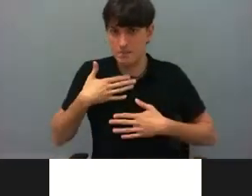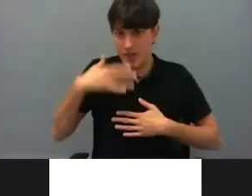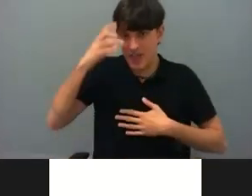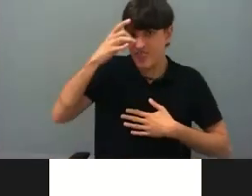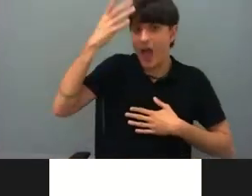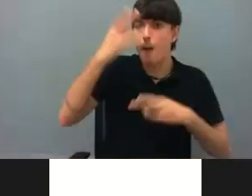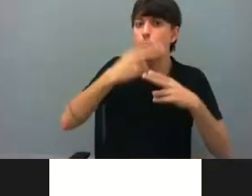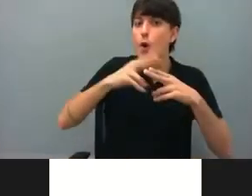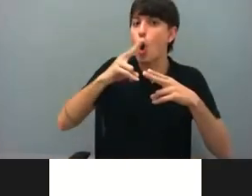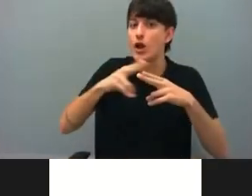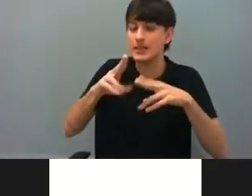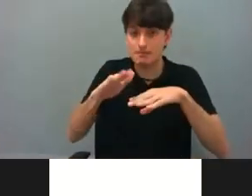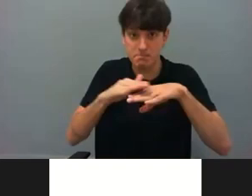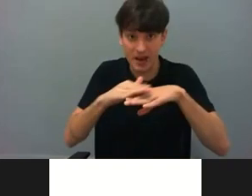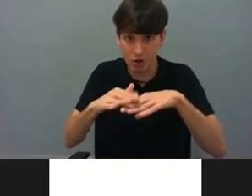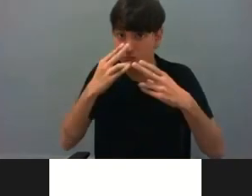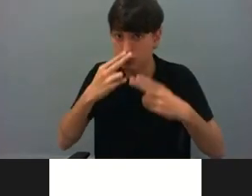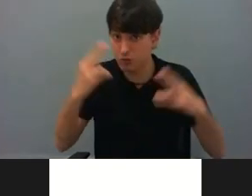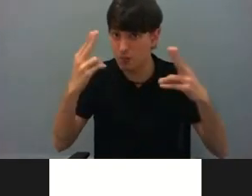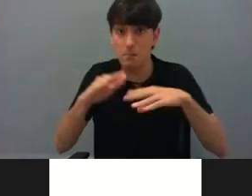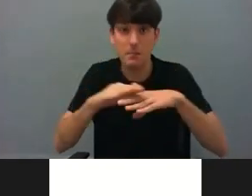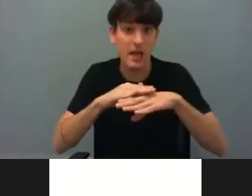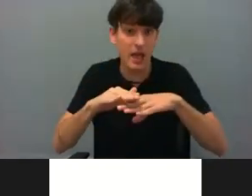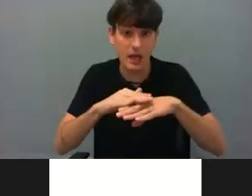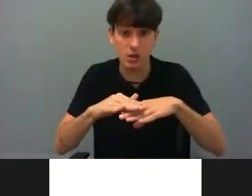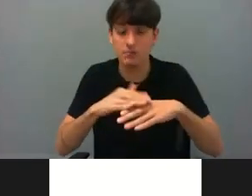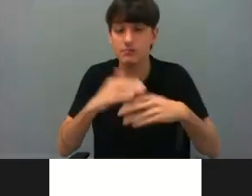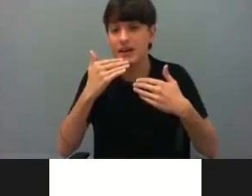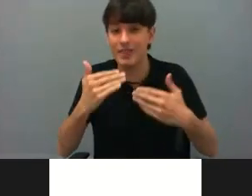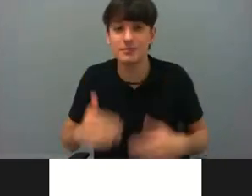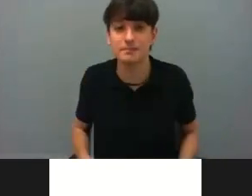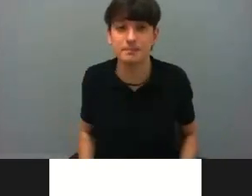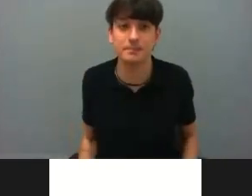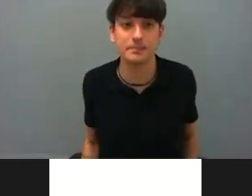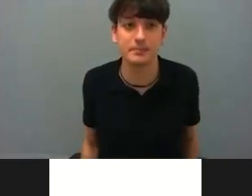hablando. Les pido públicamente también disculpas por ello. Gracias.